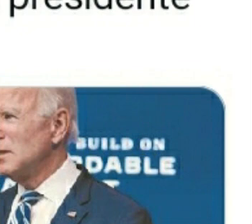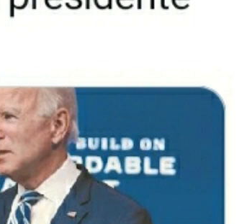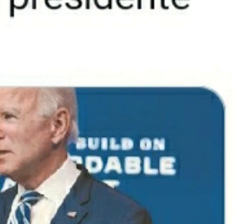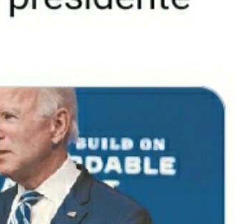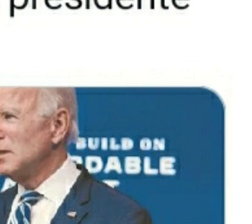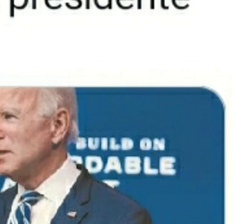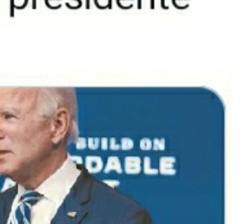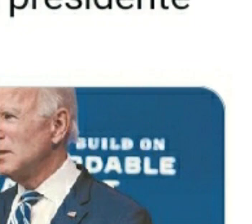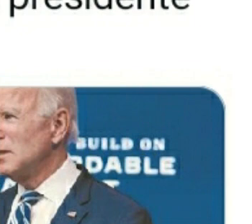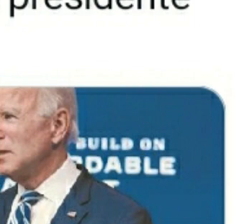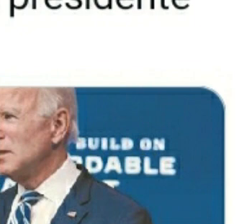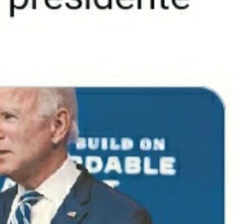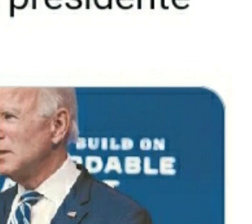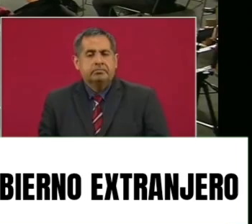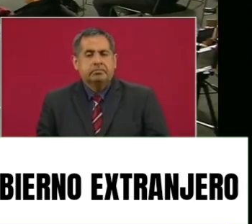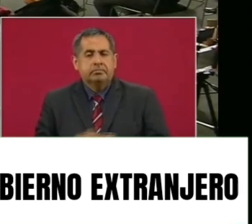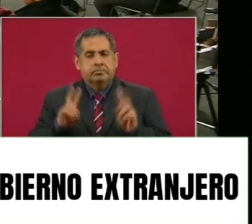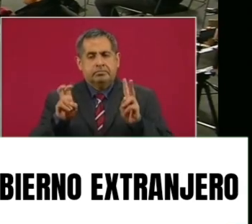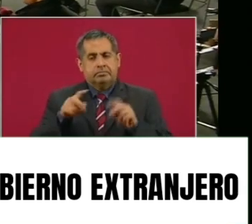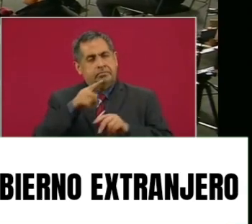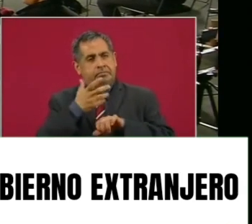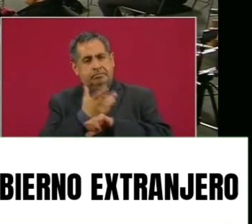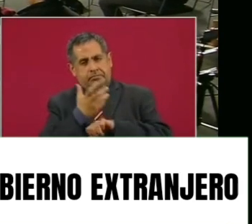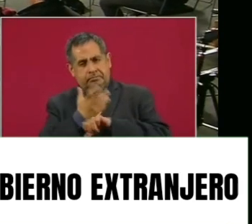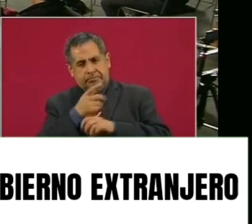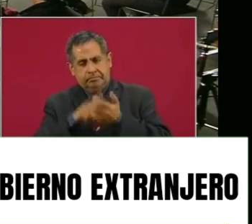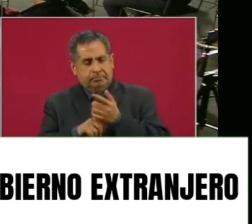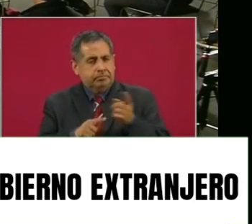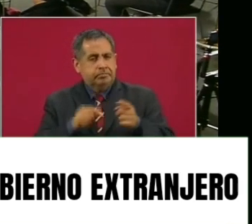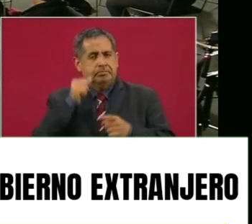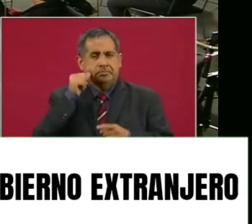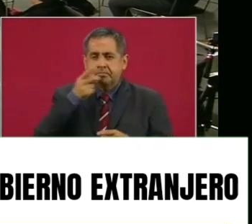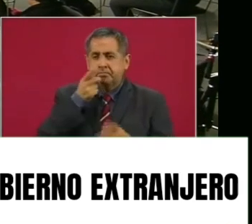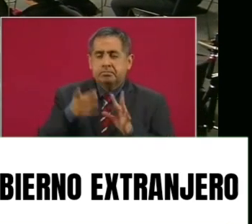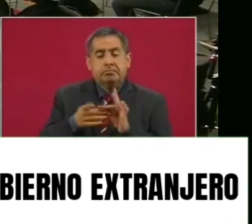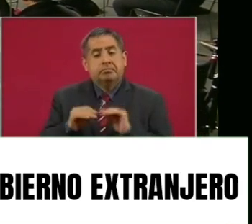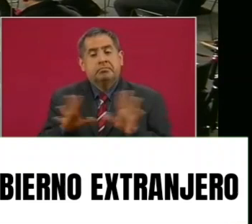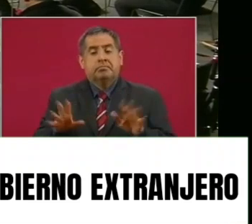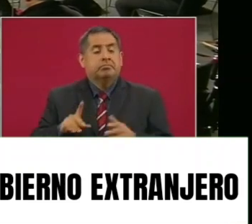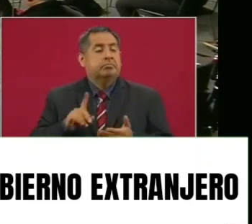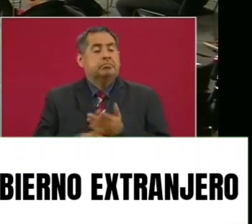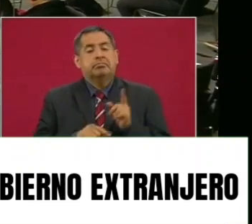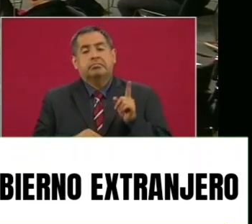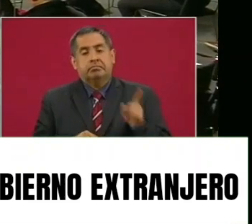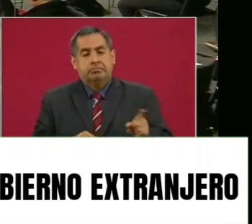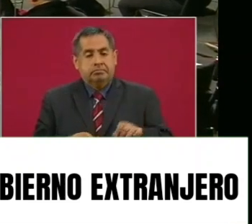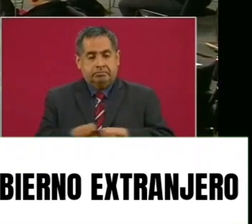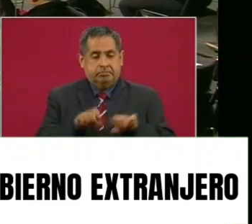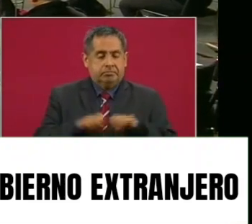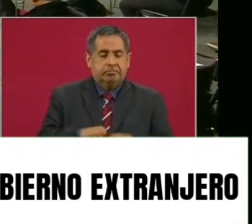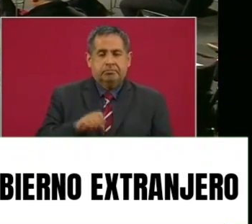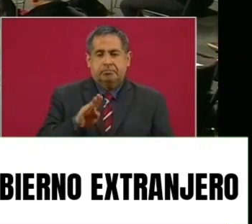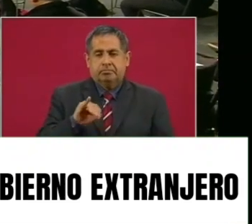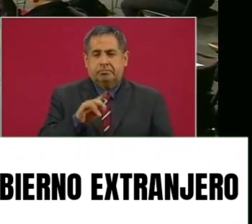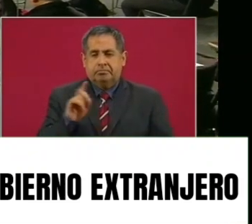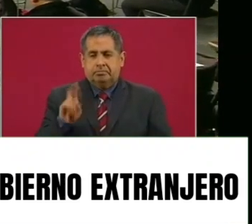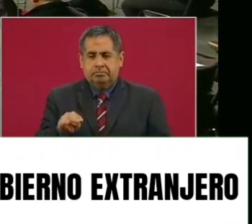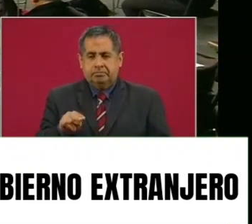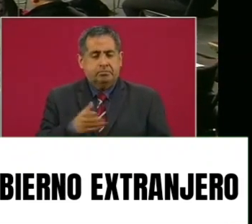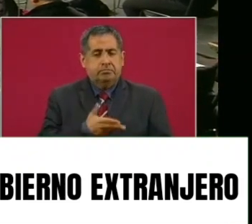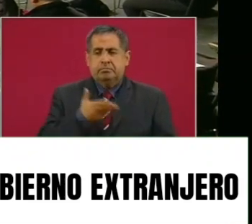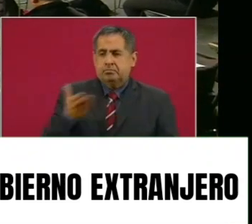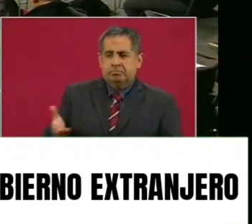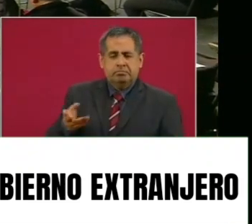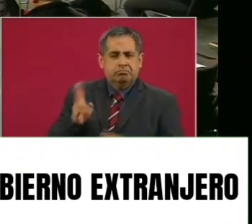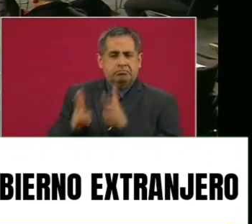y declaró lo siguiente. Ayer se habló, o que hubo una aclaración por parte del equipo de Biden, que solicitaba una